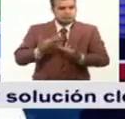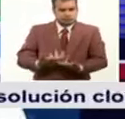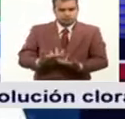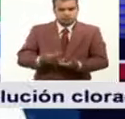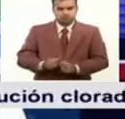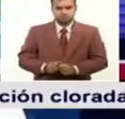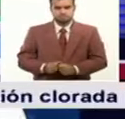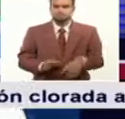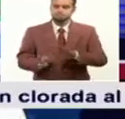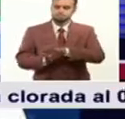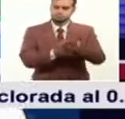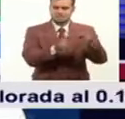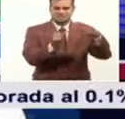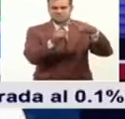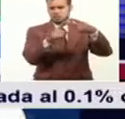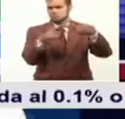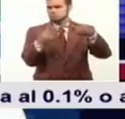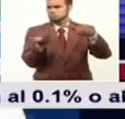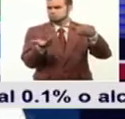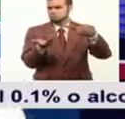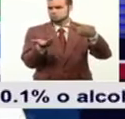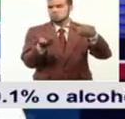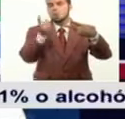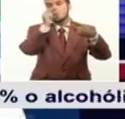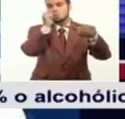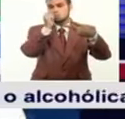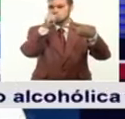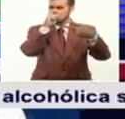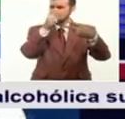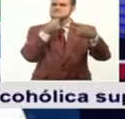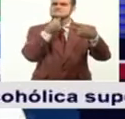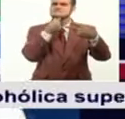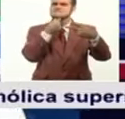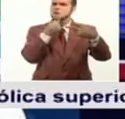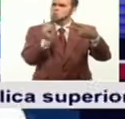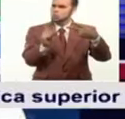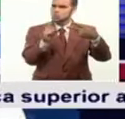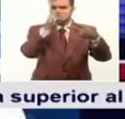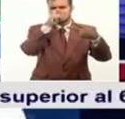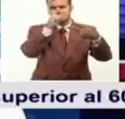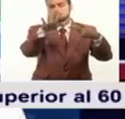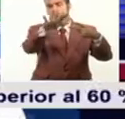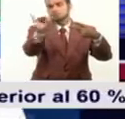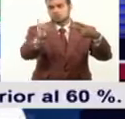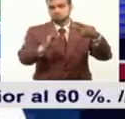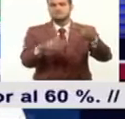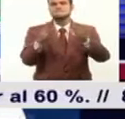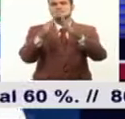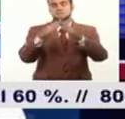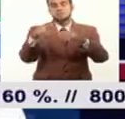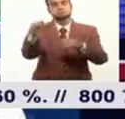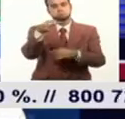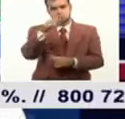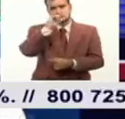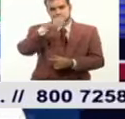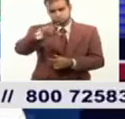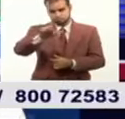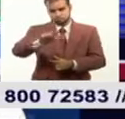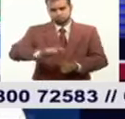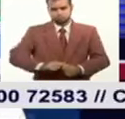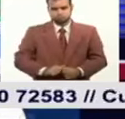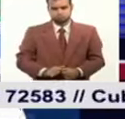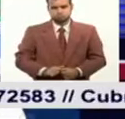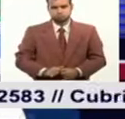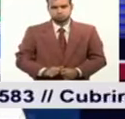Fallece un paciente joven, 56 años de edad, del municipio de Bejucal, antecedentes